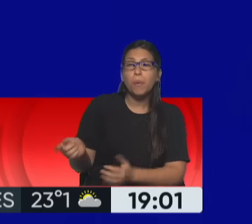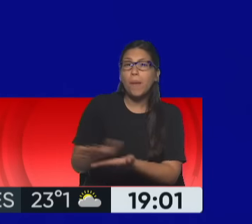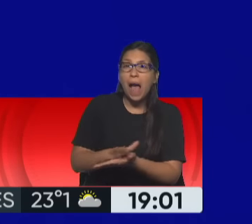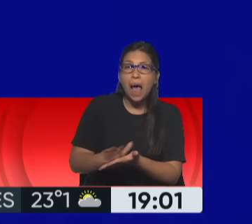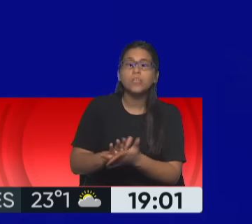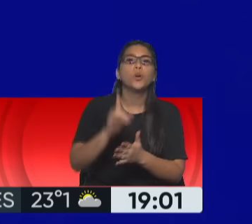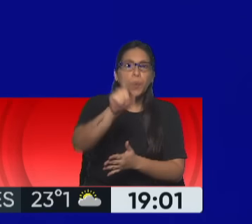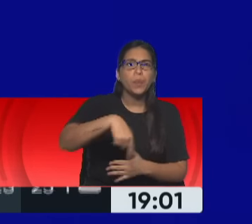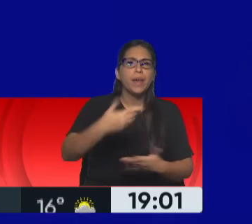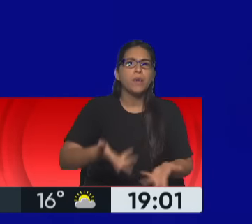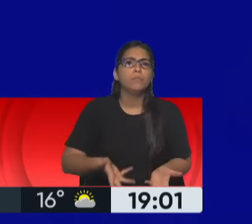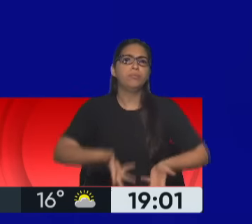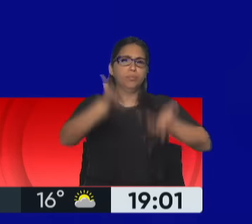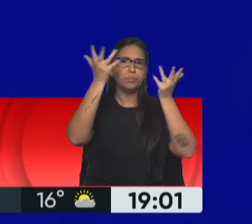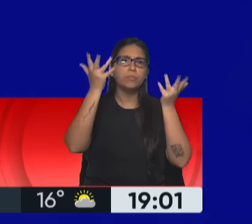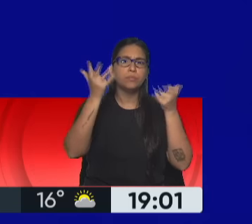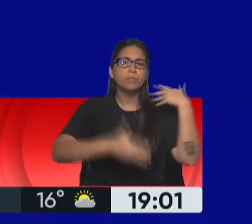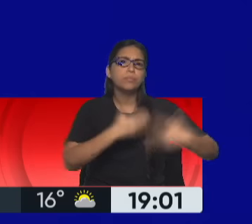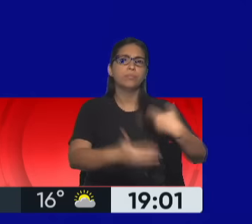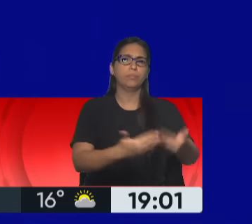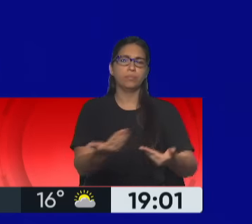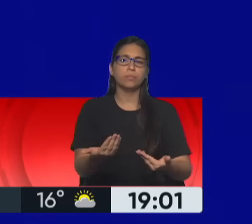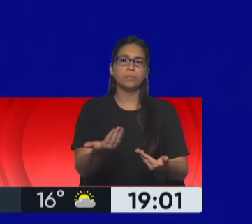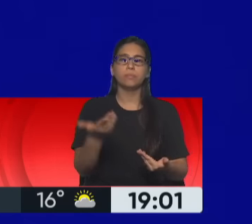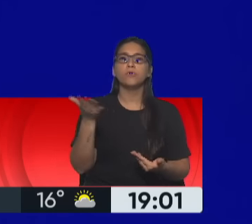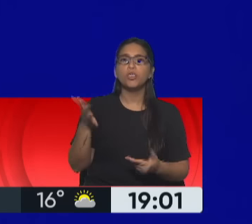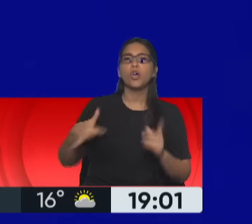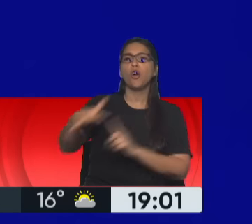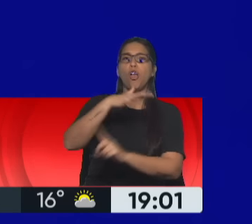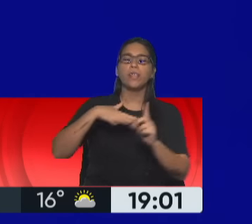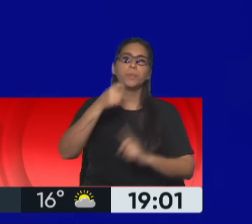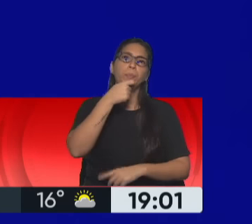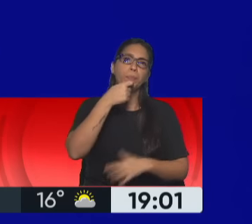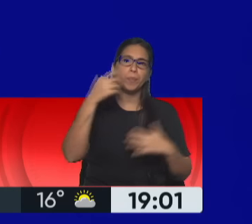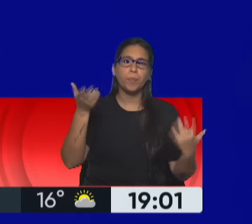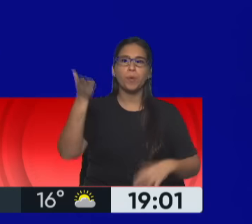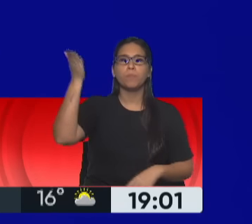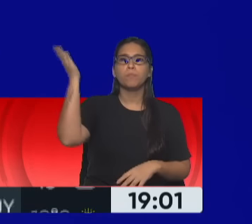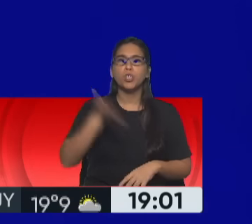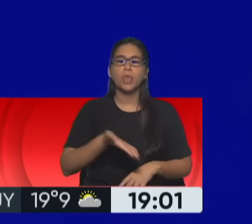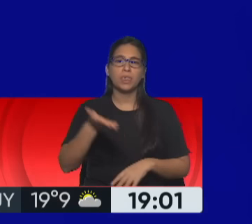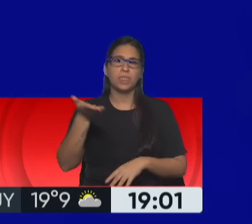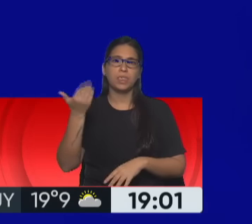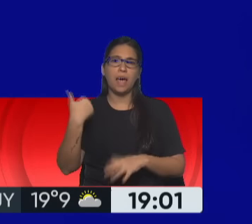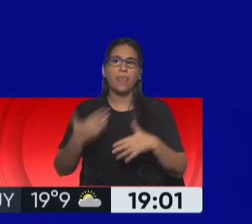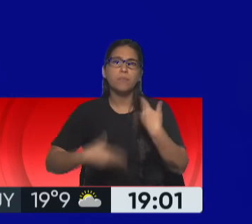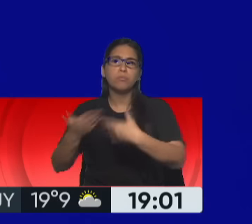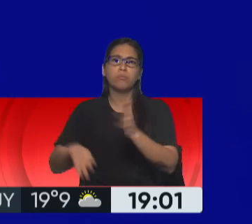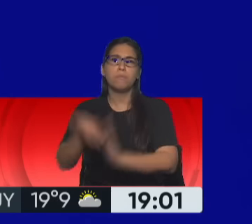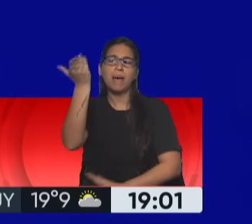crecimiento. Entonces, nos vamos a un contexto de mayores tasas de crecimiento, de menor presión